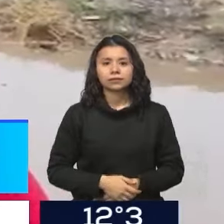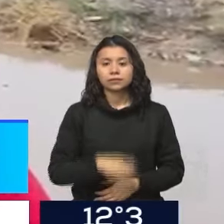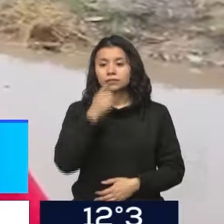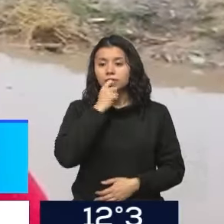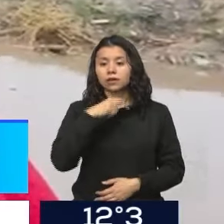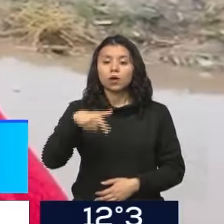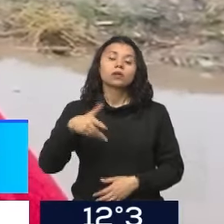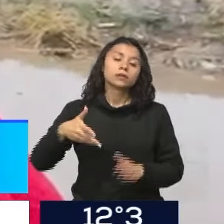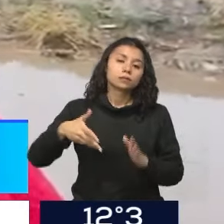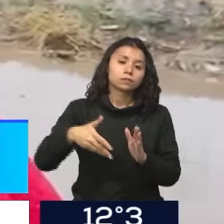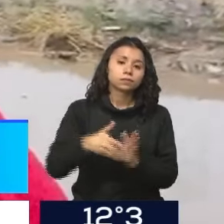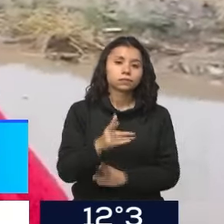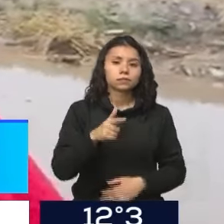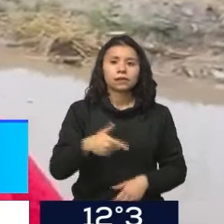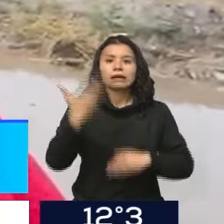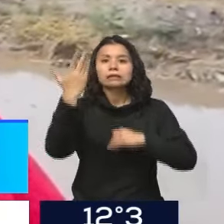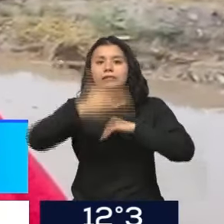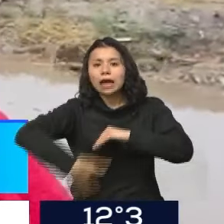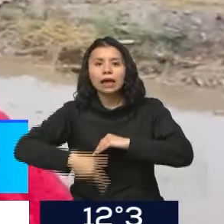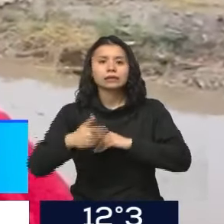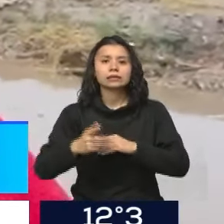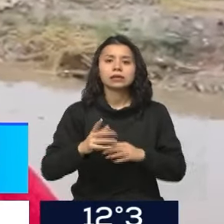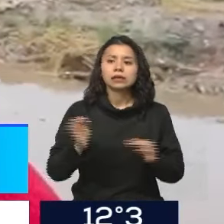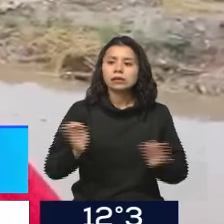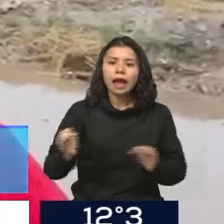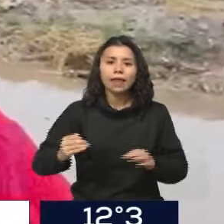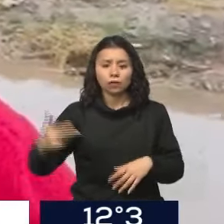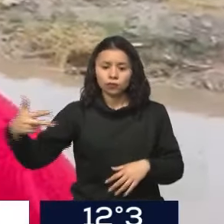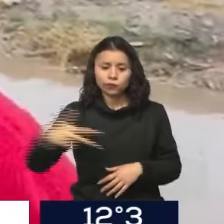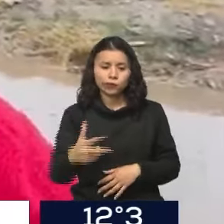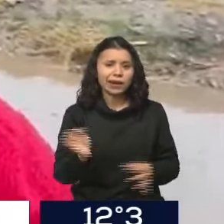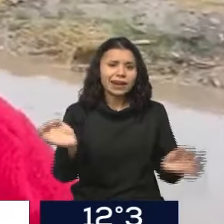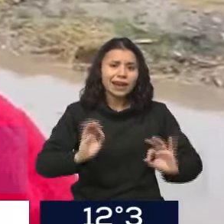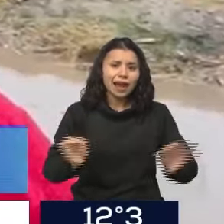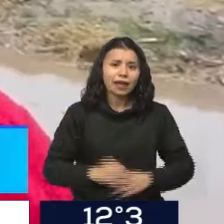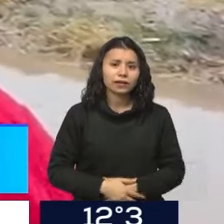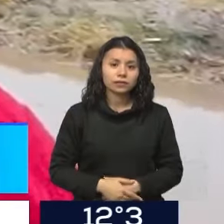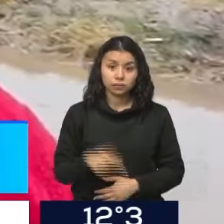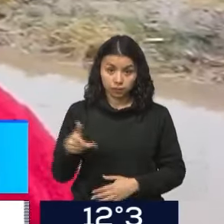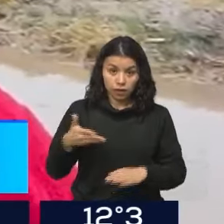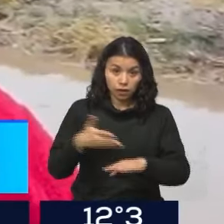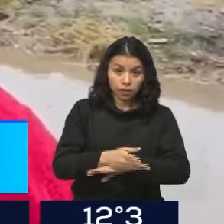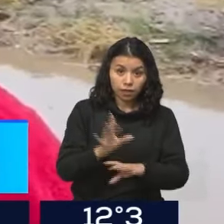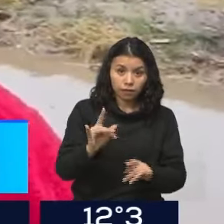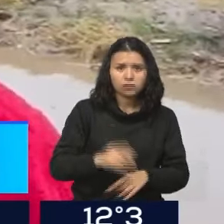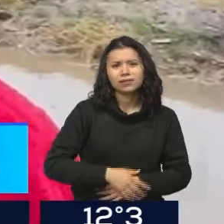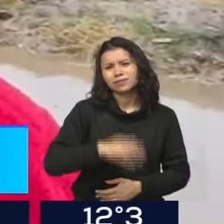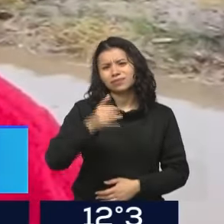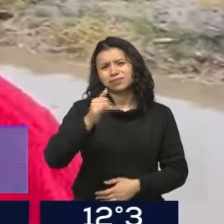taxi ni nadie quiere entrar para acá adentro. No, es difícil sí, entrar. Sí, es muy difícil.